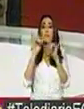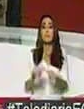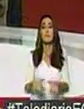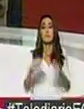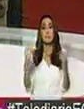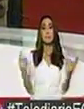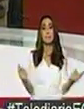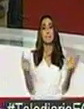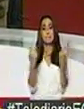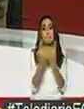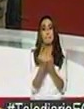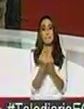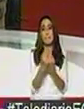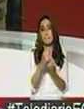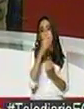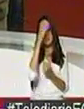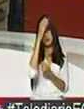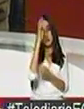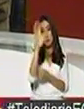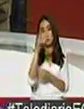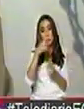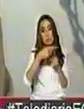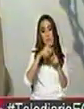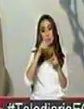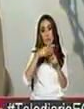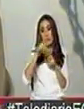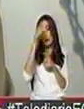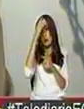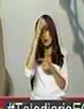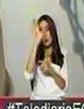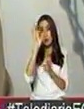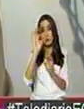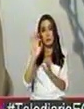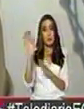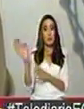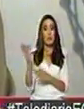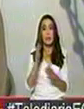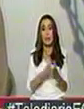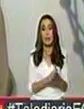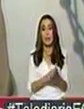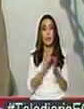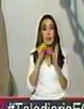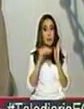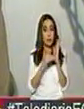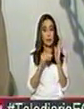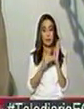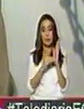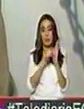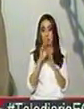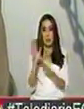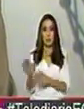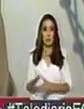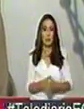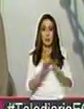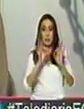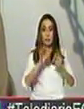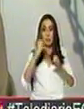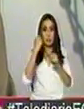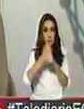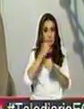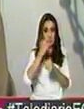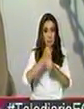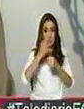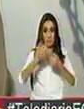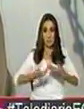encuentro de la interculturalidad, que donde nuestros predios realmente, que nuestros compañeros, trabajadores,